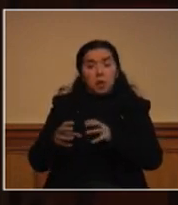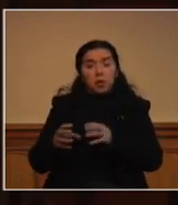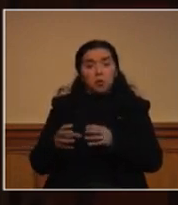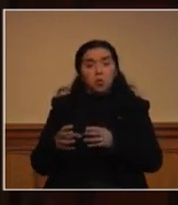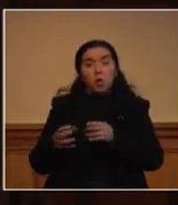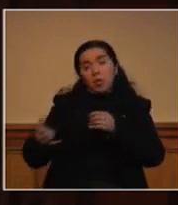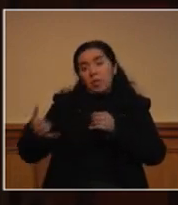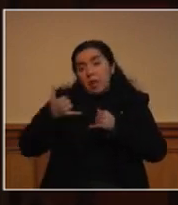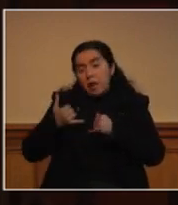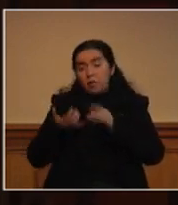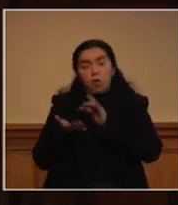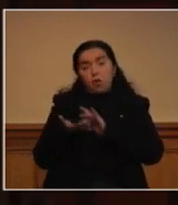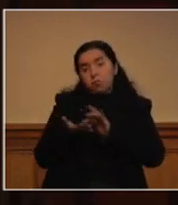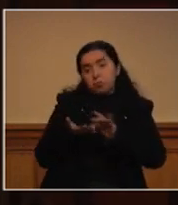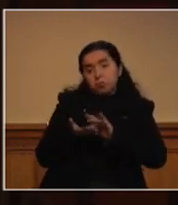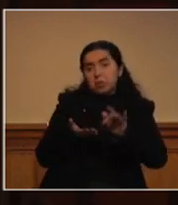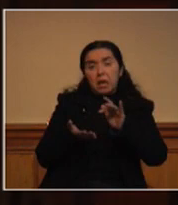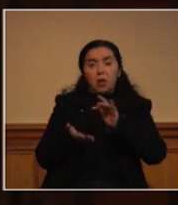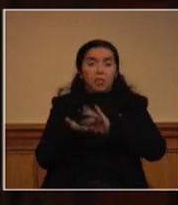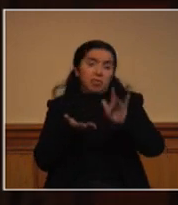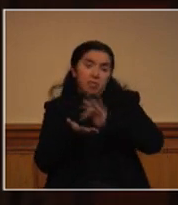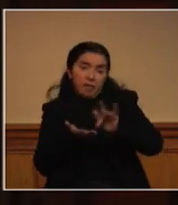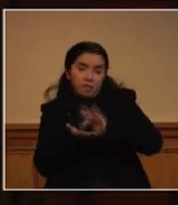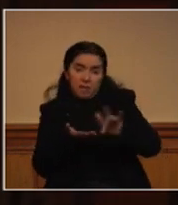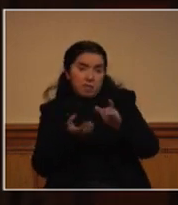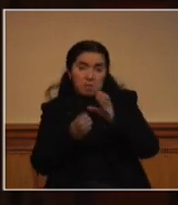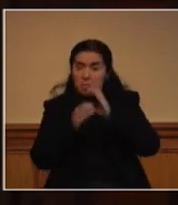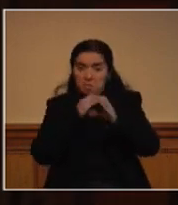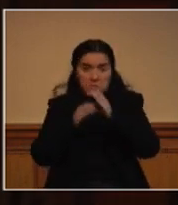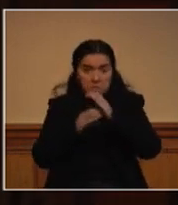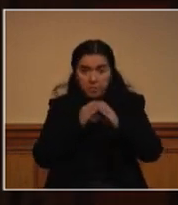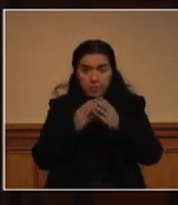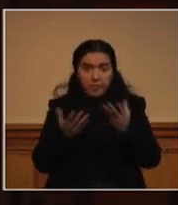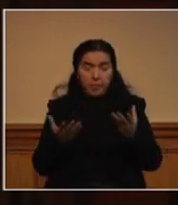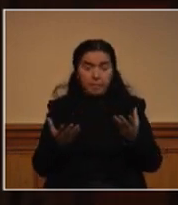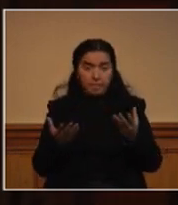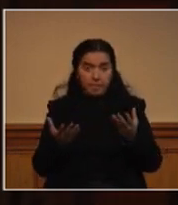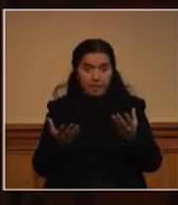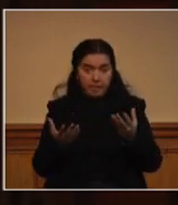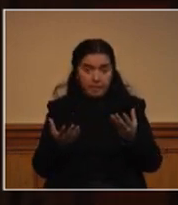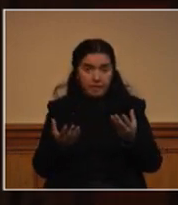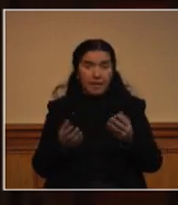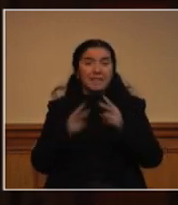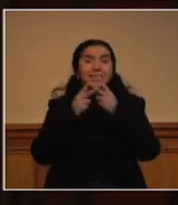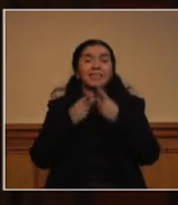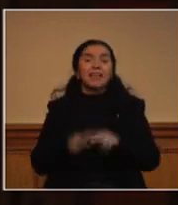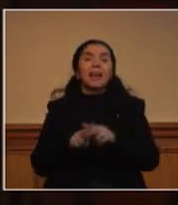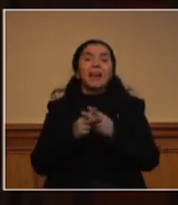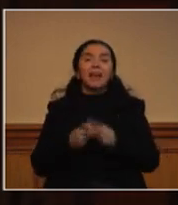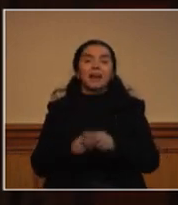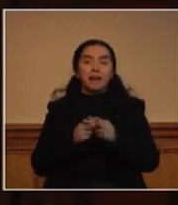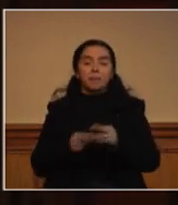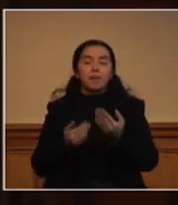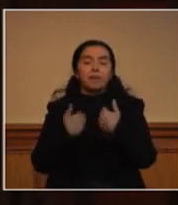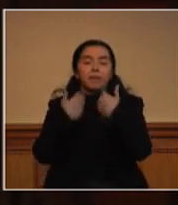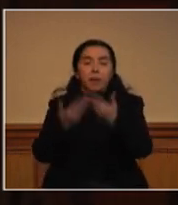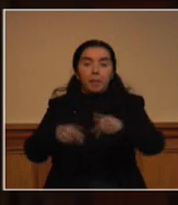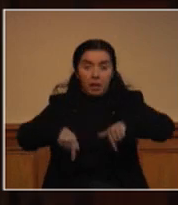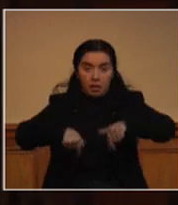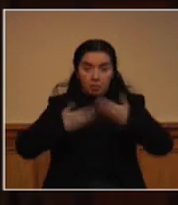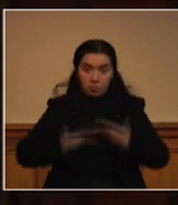el teléfono, el celular o una tablet, y esta es la herramienta que para ellos